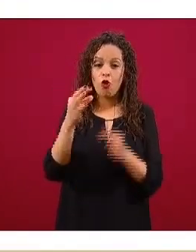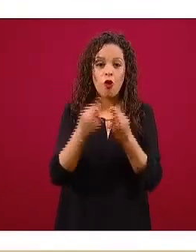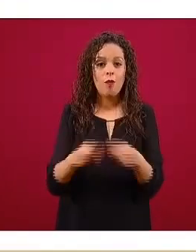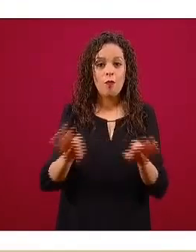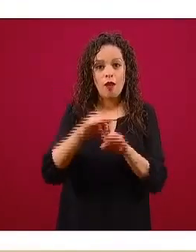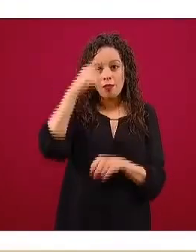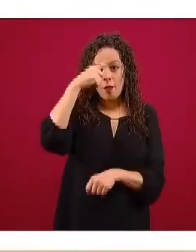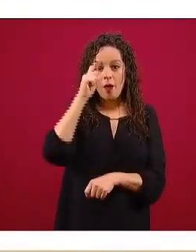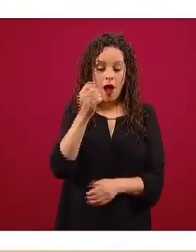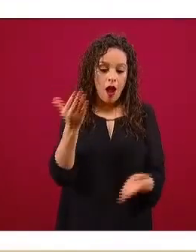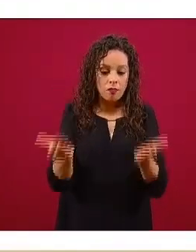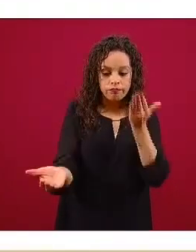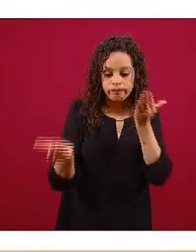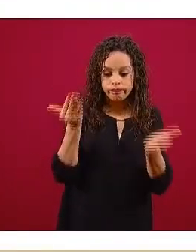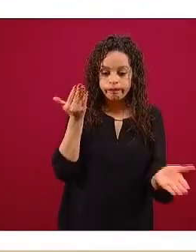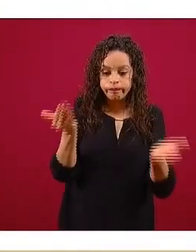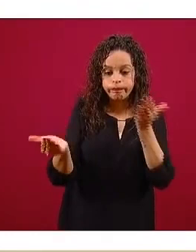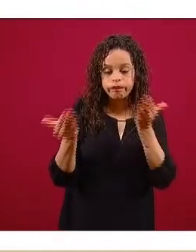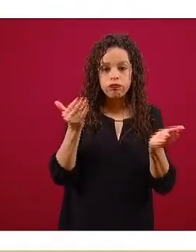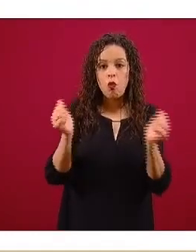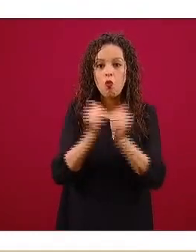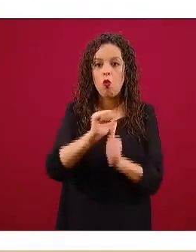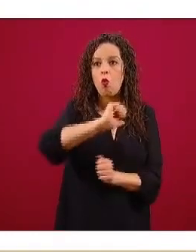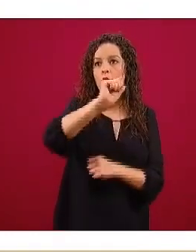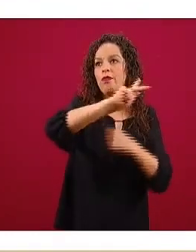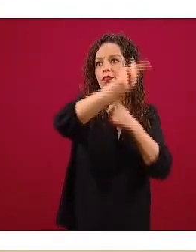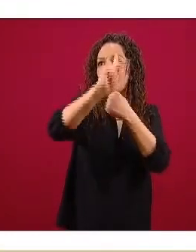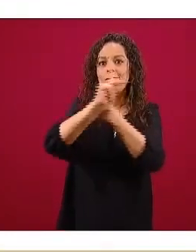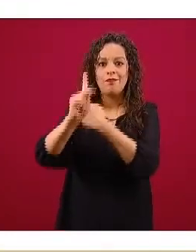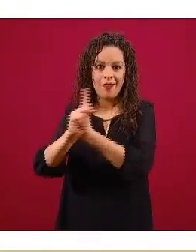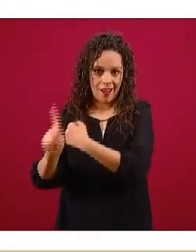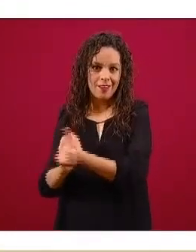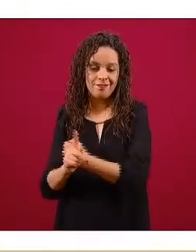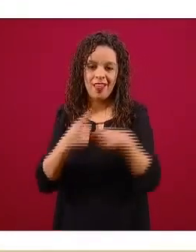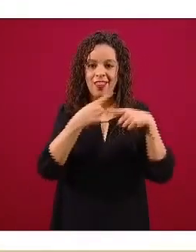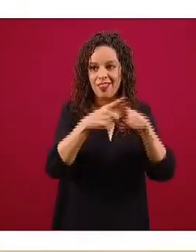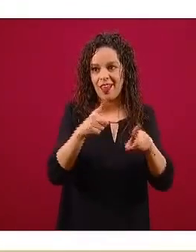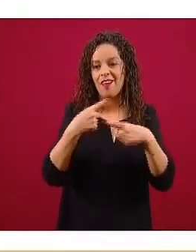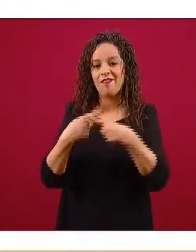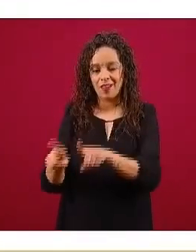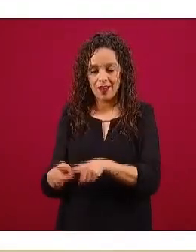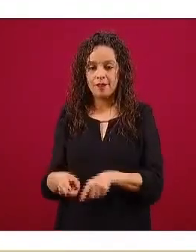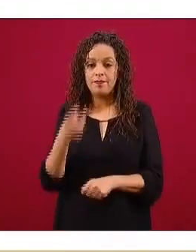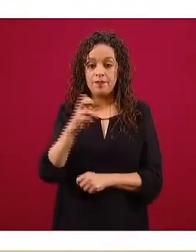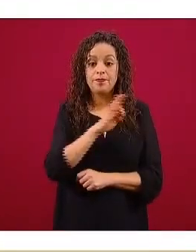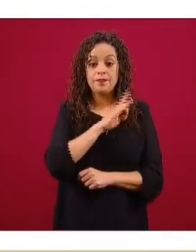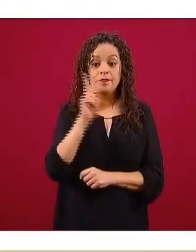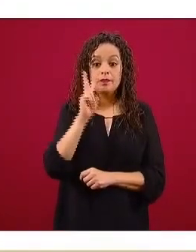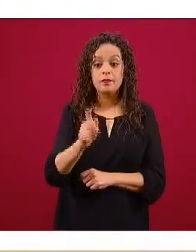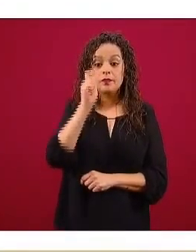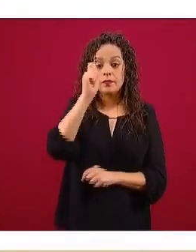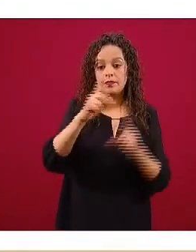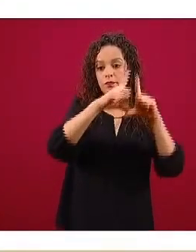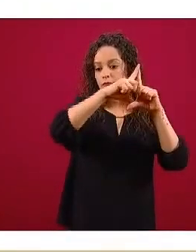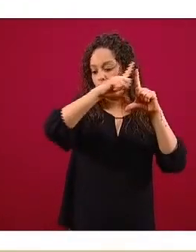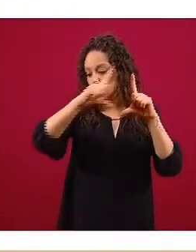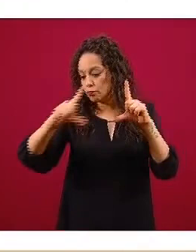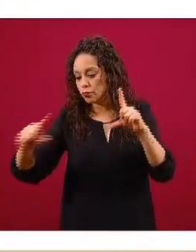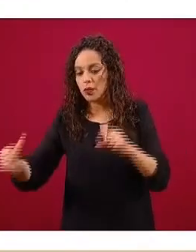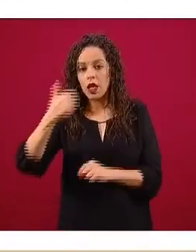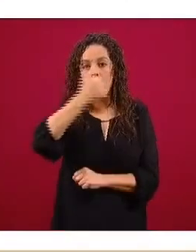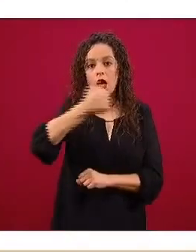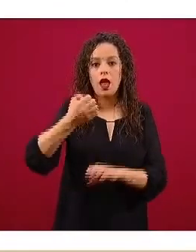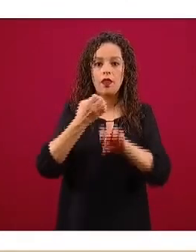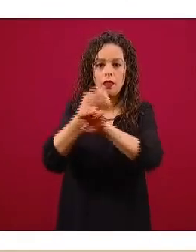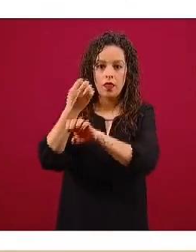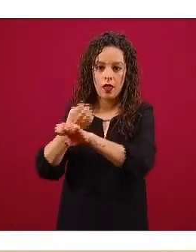compararse con algunos otros países. Vemos cómo se distribuye esta carga acumulada en relación a las entidades federativas. Siempre